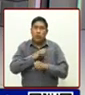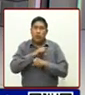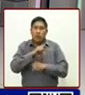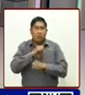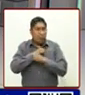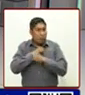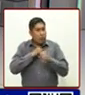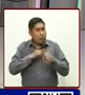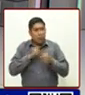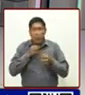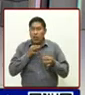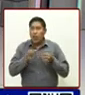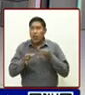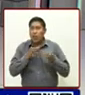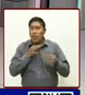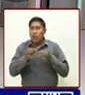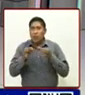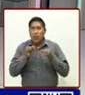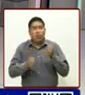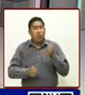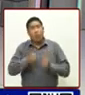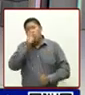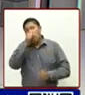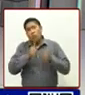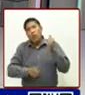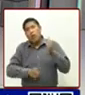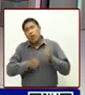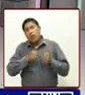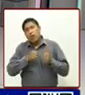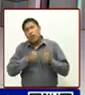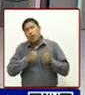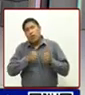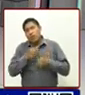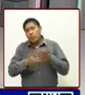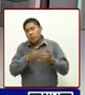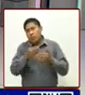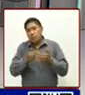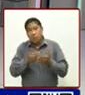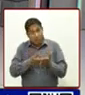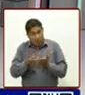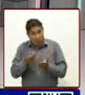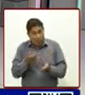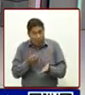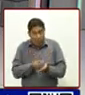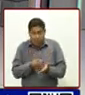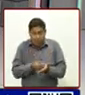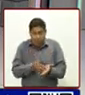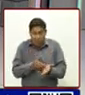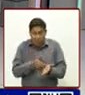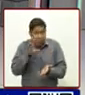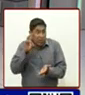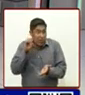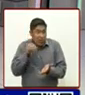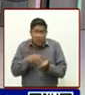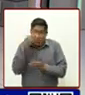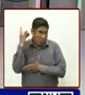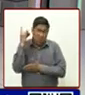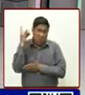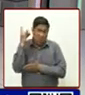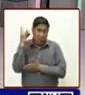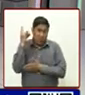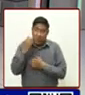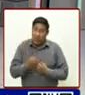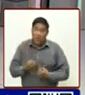jueces tendrán que explicar en algún momento cuál ha sido el principal móvil, si realmente fue el económico de pedir 70.000 bolivianos para